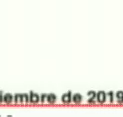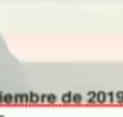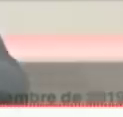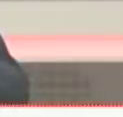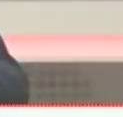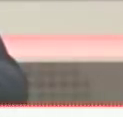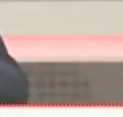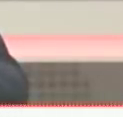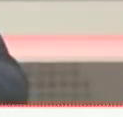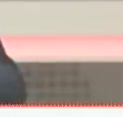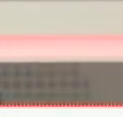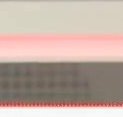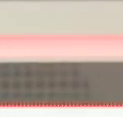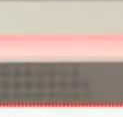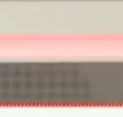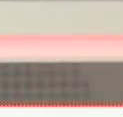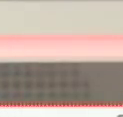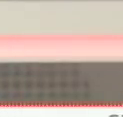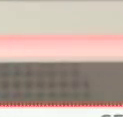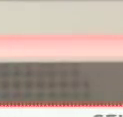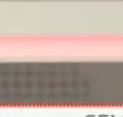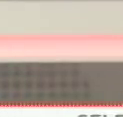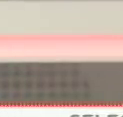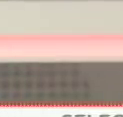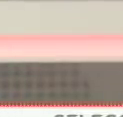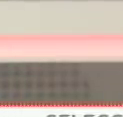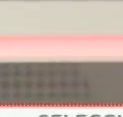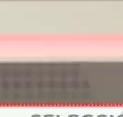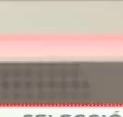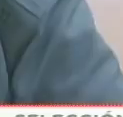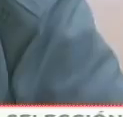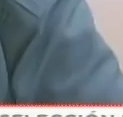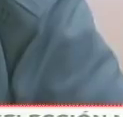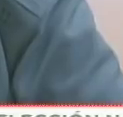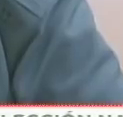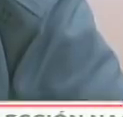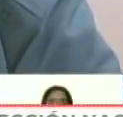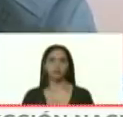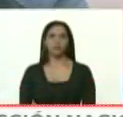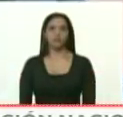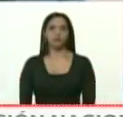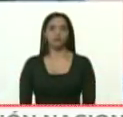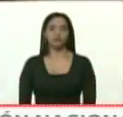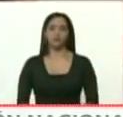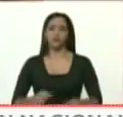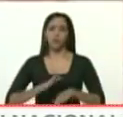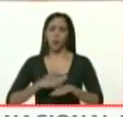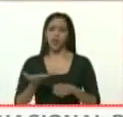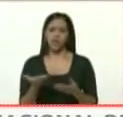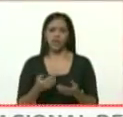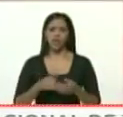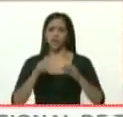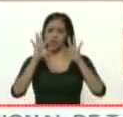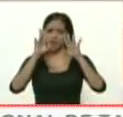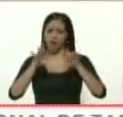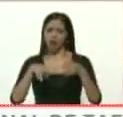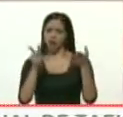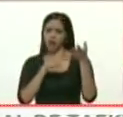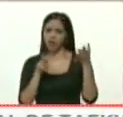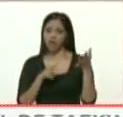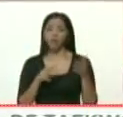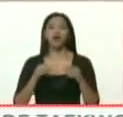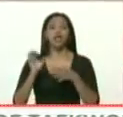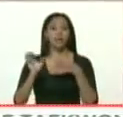Monserrat. ¿Por qué lo compartimos con el ministro Néstor Reverol? Porque hay allí tres elementos que también están muy relacionados con el